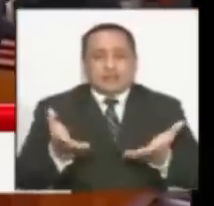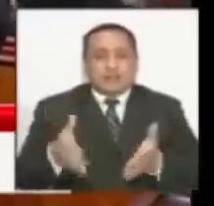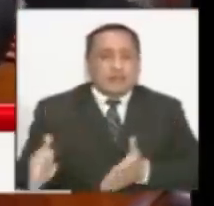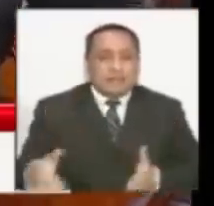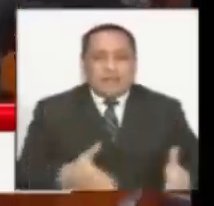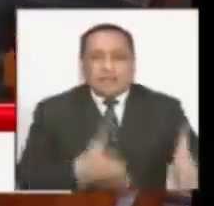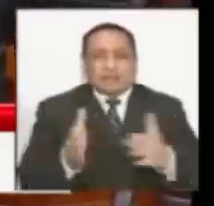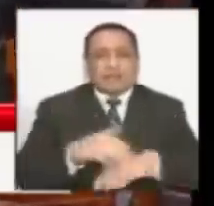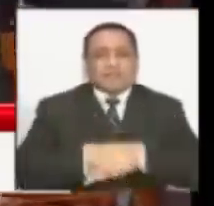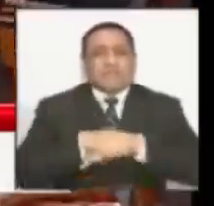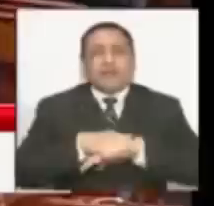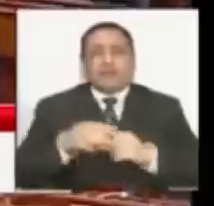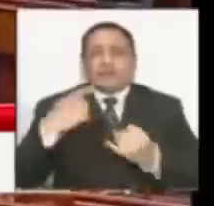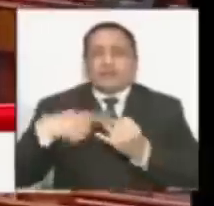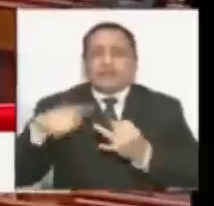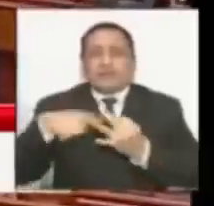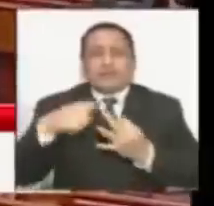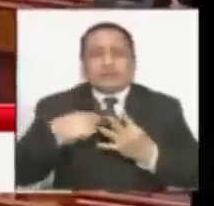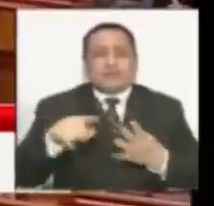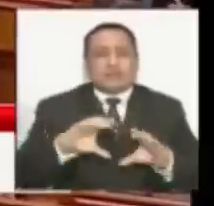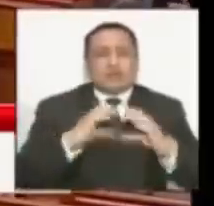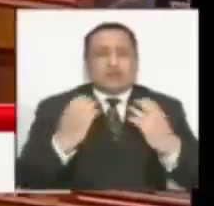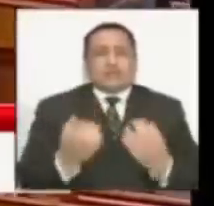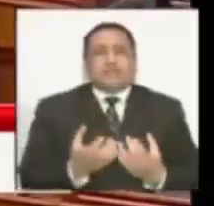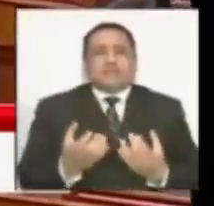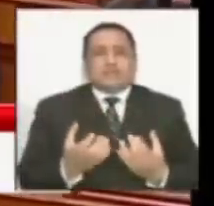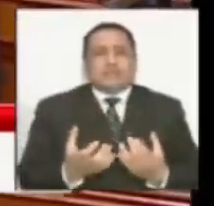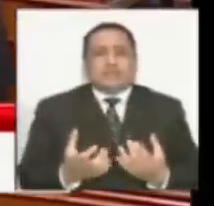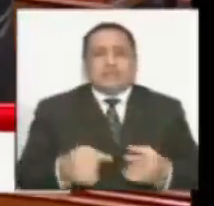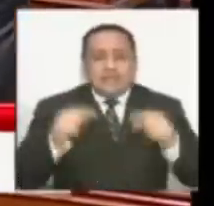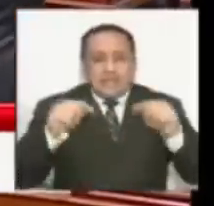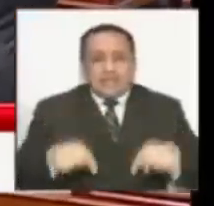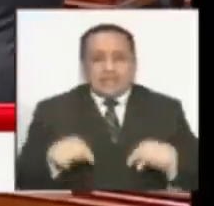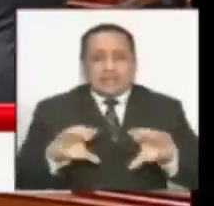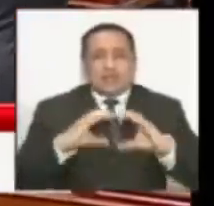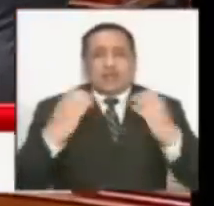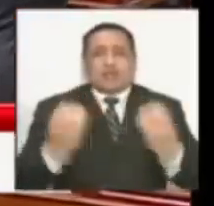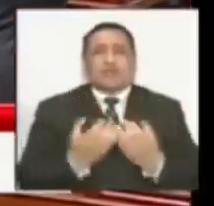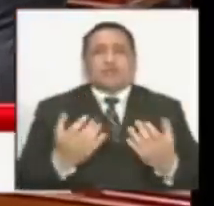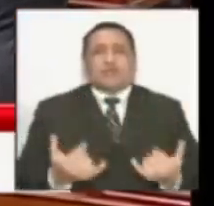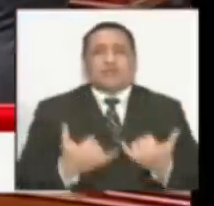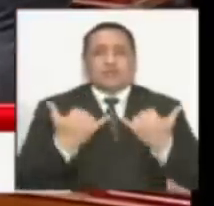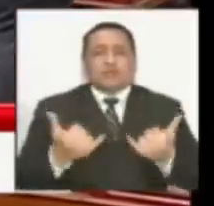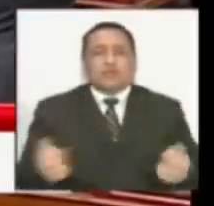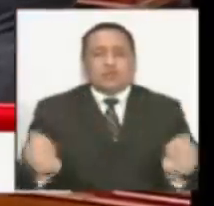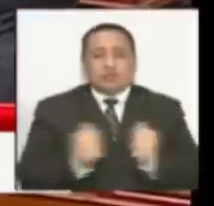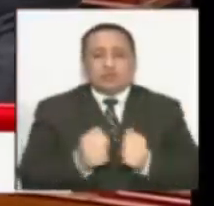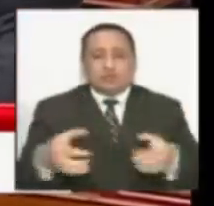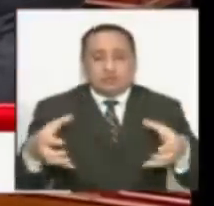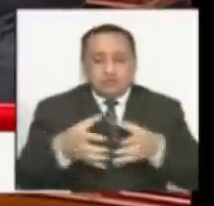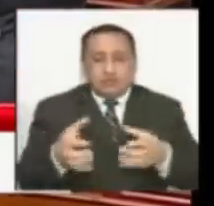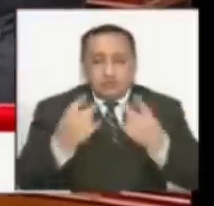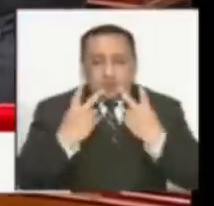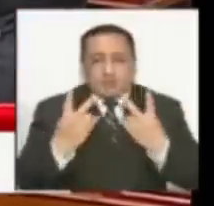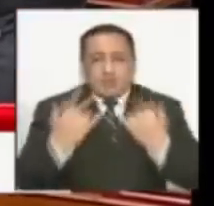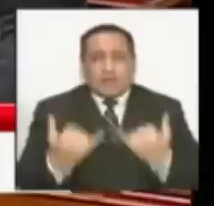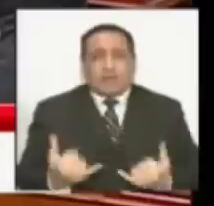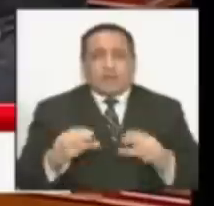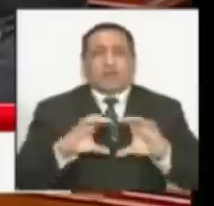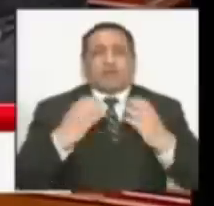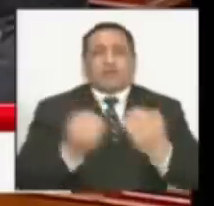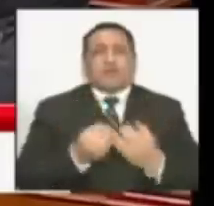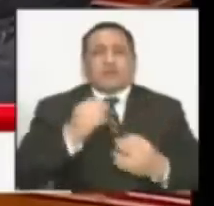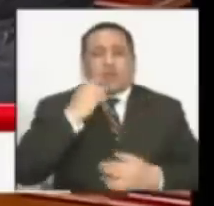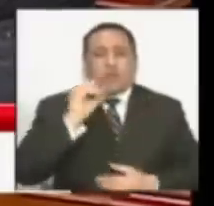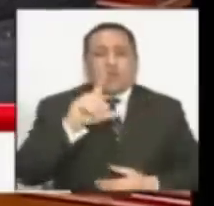En un momento citó unas palabras de César Vallejo que ilustran bien la tarea de superar días y